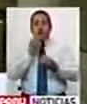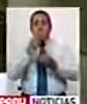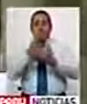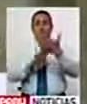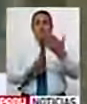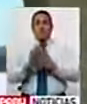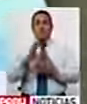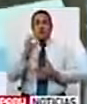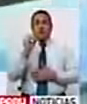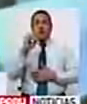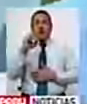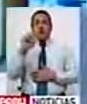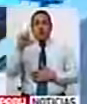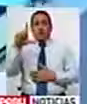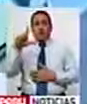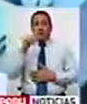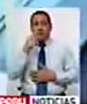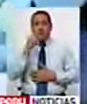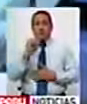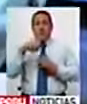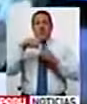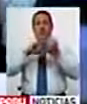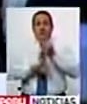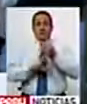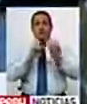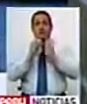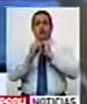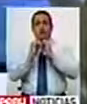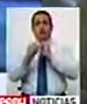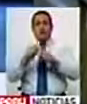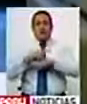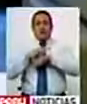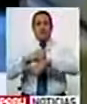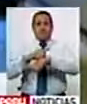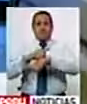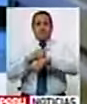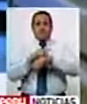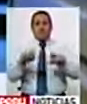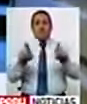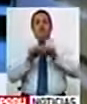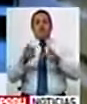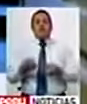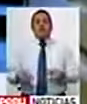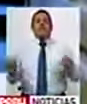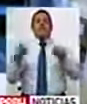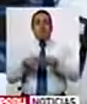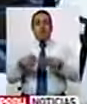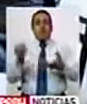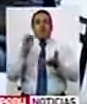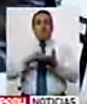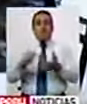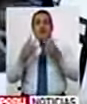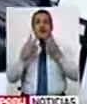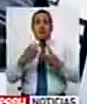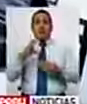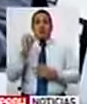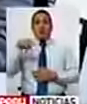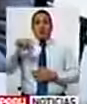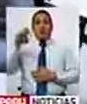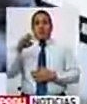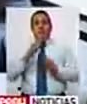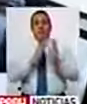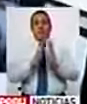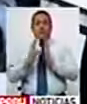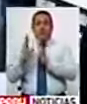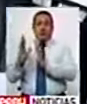oral y en el caso de las actas observadas, se resuelve de forma inmediata y se remite la información a las ODP para su